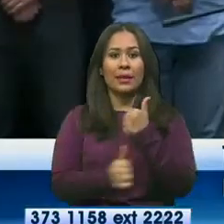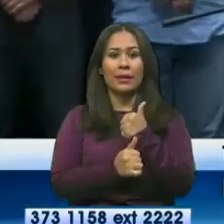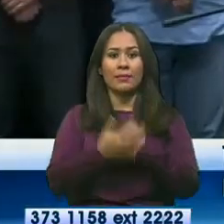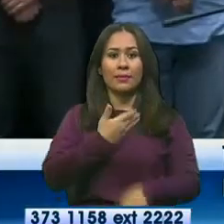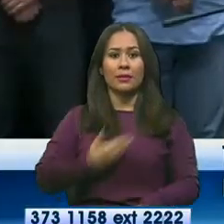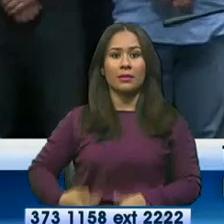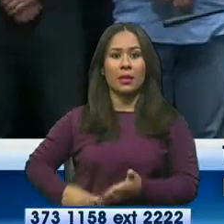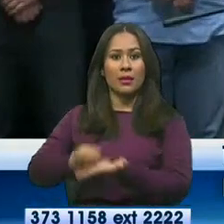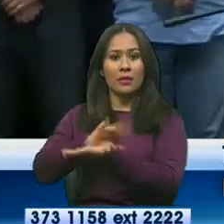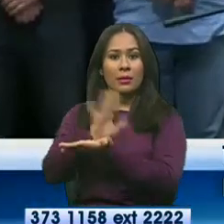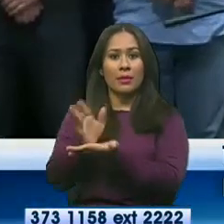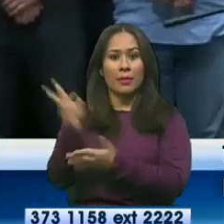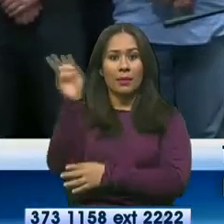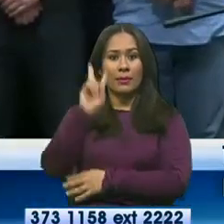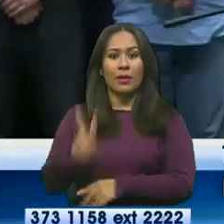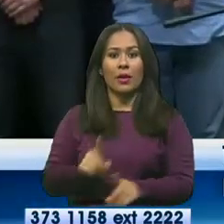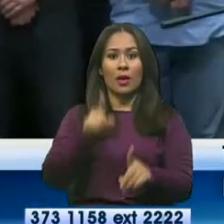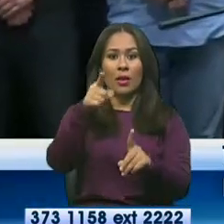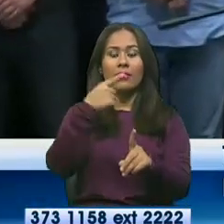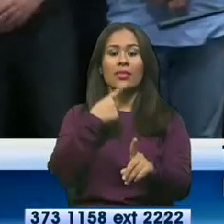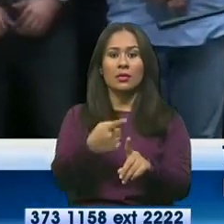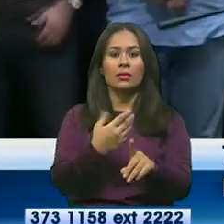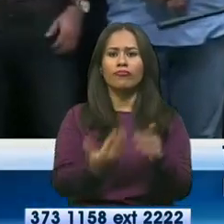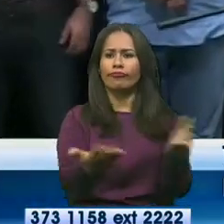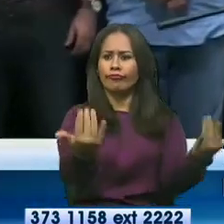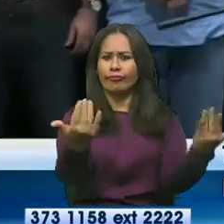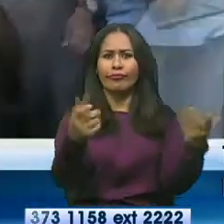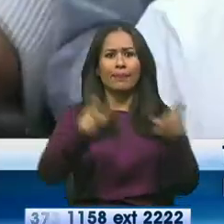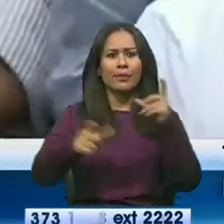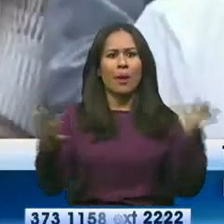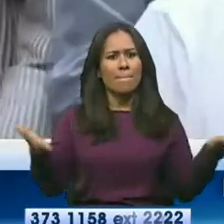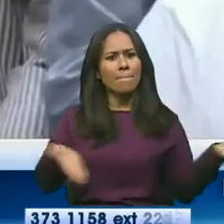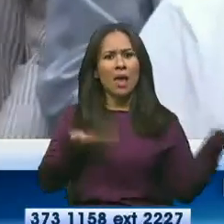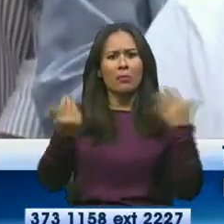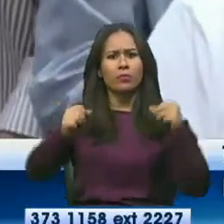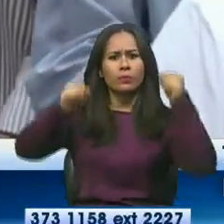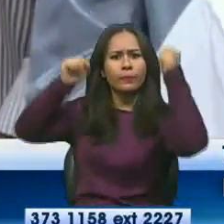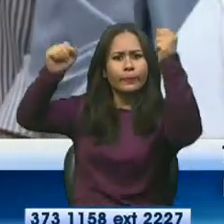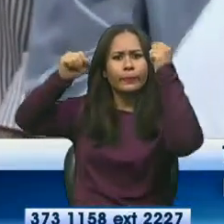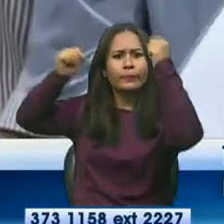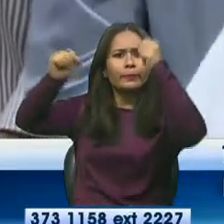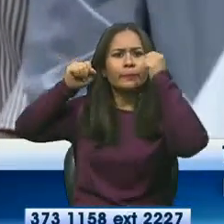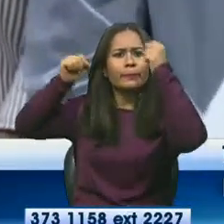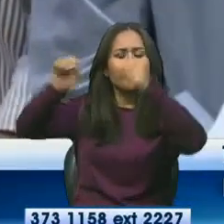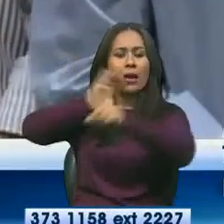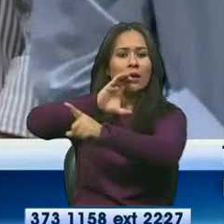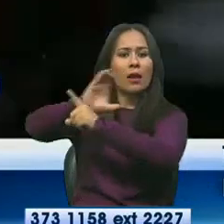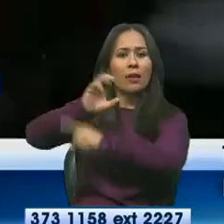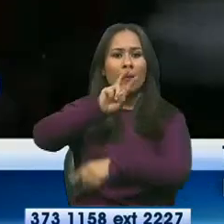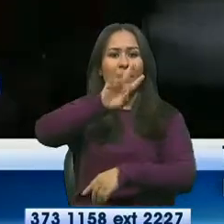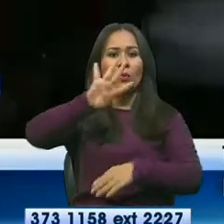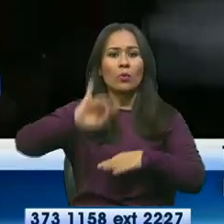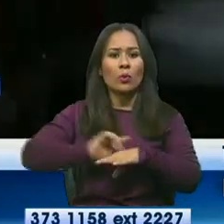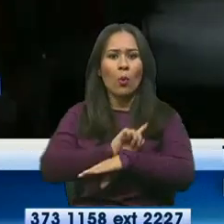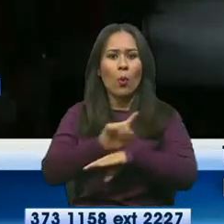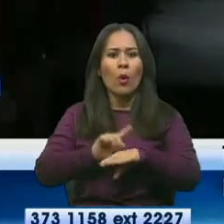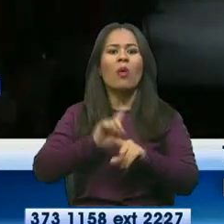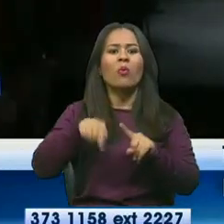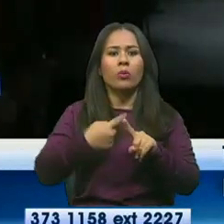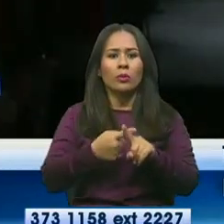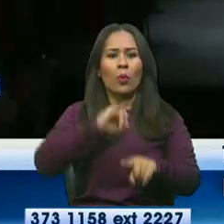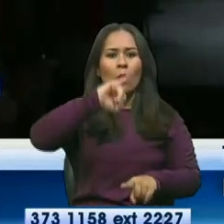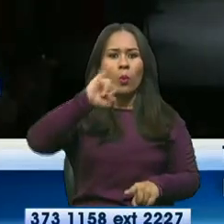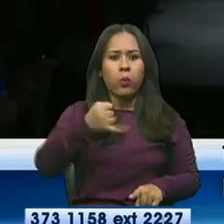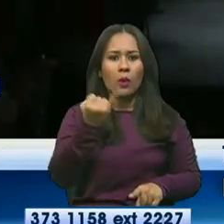Nacional Venezolana, Freddy Guevara, convocó a un paro cívico nacional de 24 horas el próximo jueves para presionar al